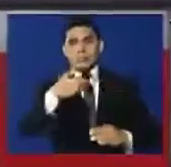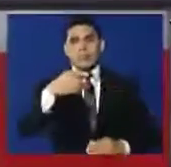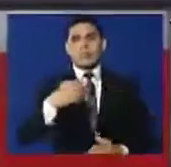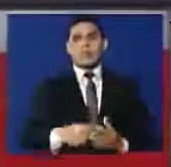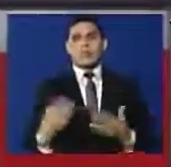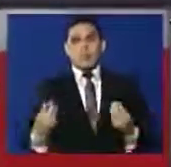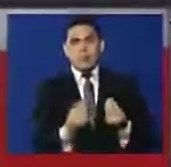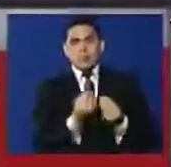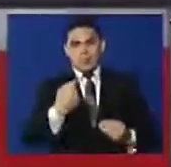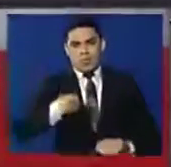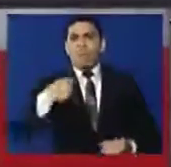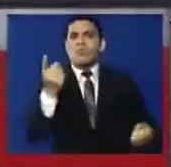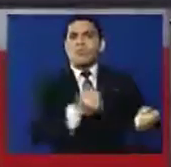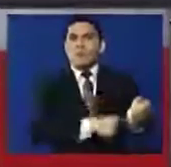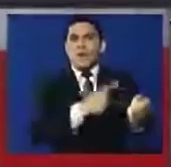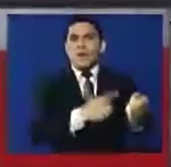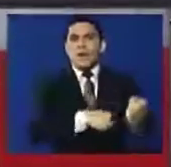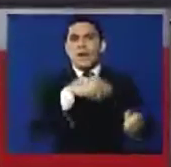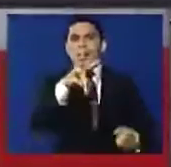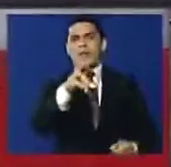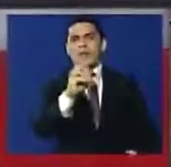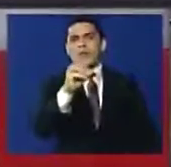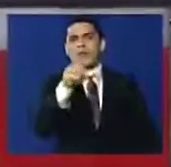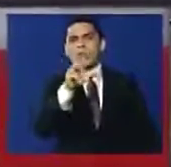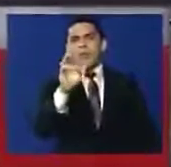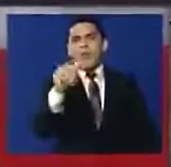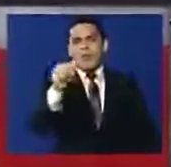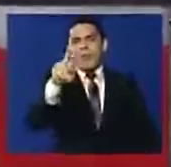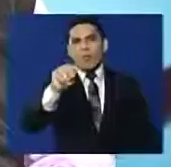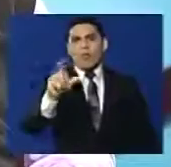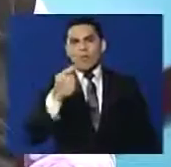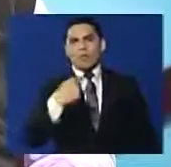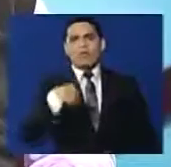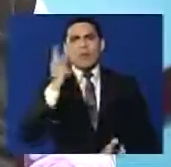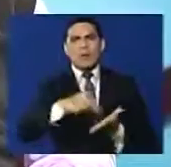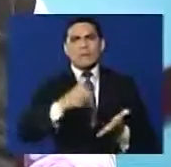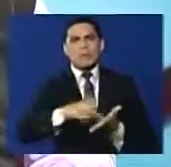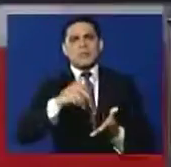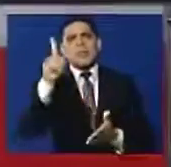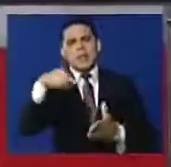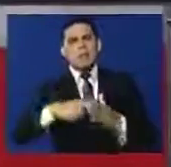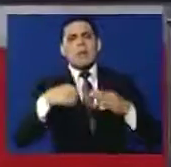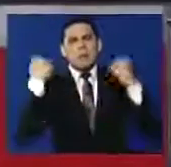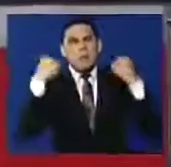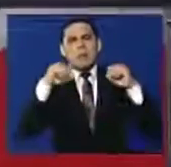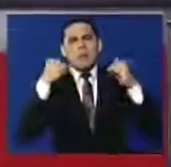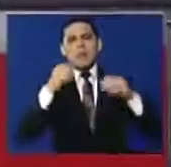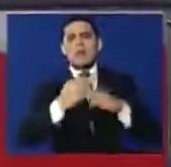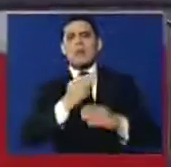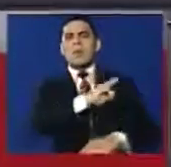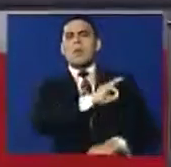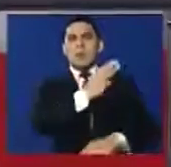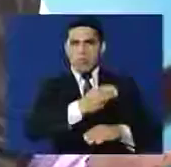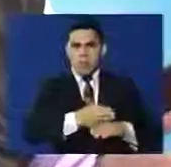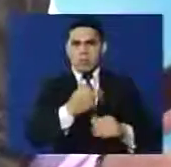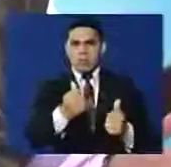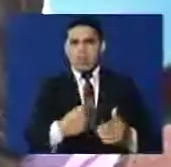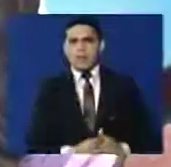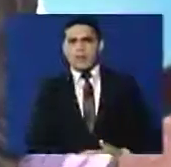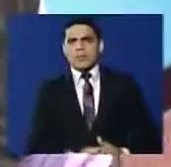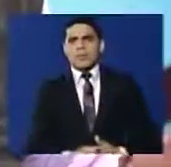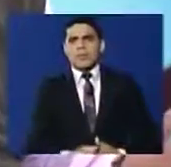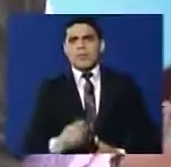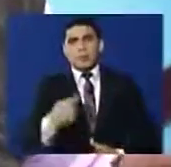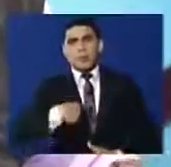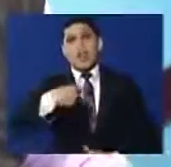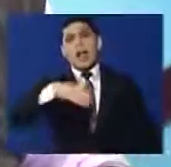mi hermano. Yo también participé en algunas cosas. Practicaron en el poliedro. ¿Cómo no? Pero